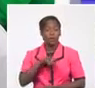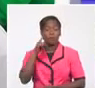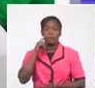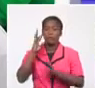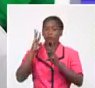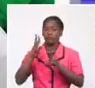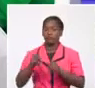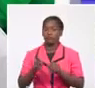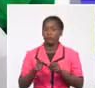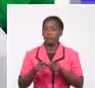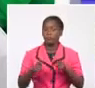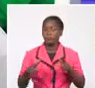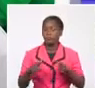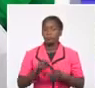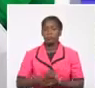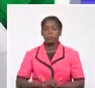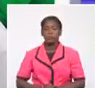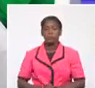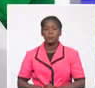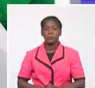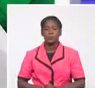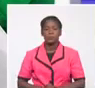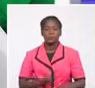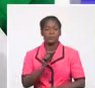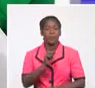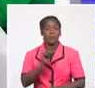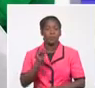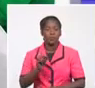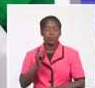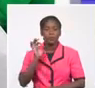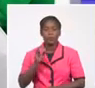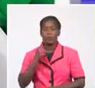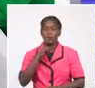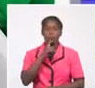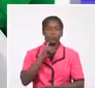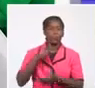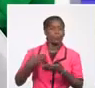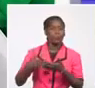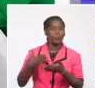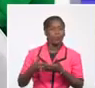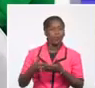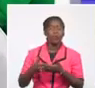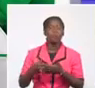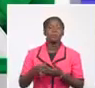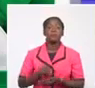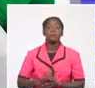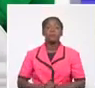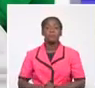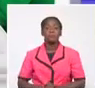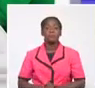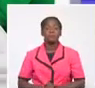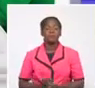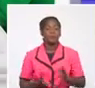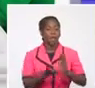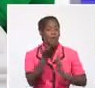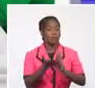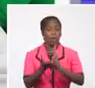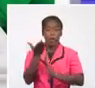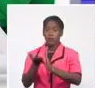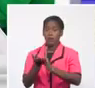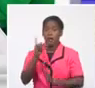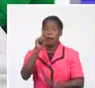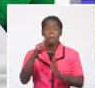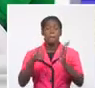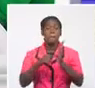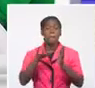elevada en correspondencia con los casos que se van diagnosticando, de altas 1.027, estamos hablando incluso